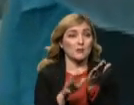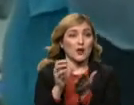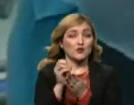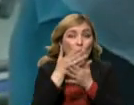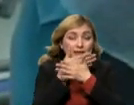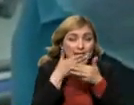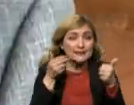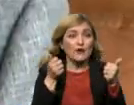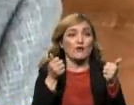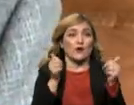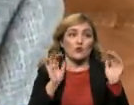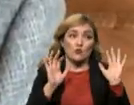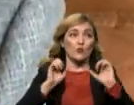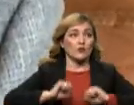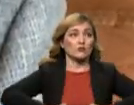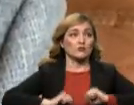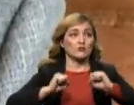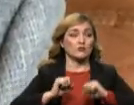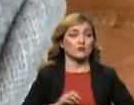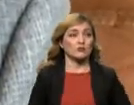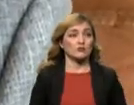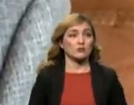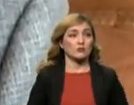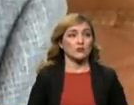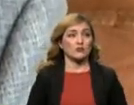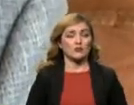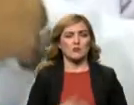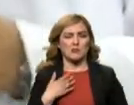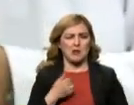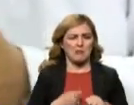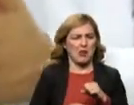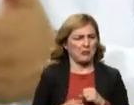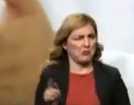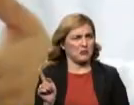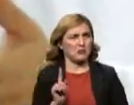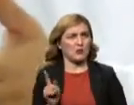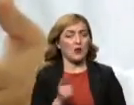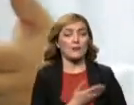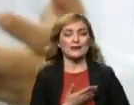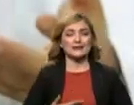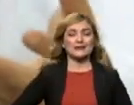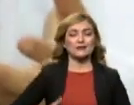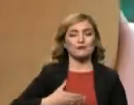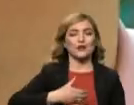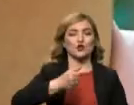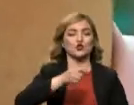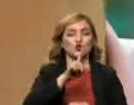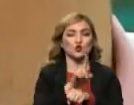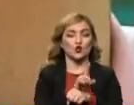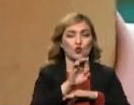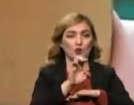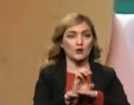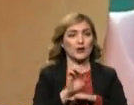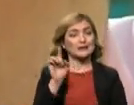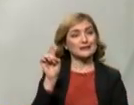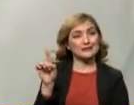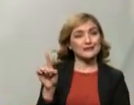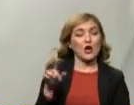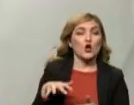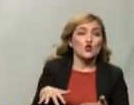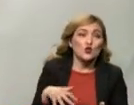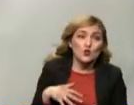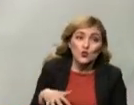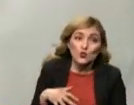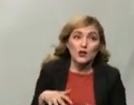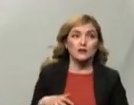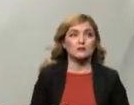sido estafados. No soy un criminal. Al presidente de la Federación Médica Ecuatoriana, Ernesto Carrasco, le quedan dudas